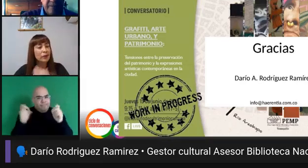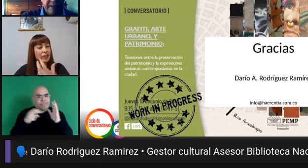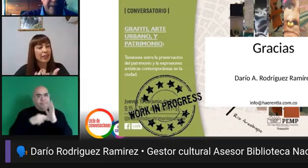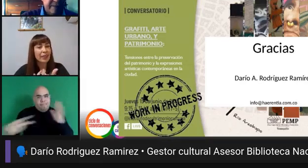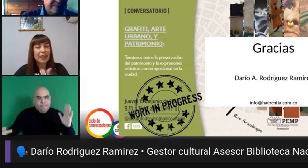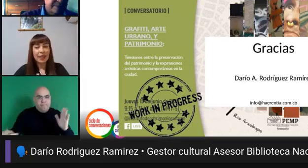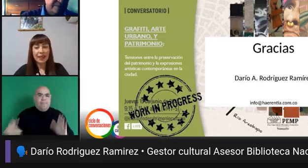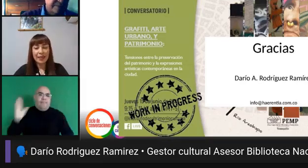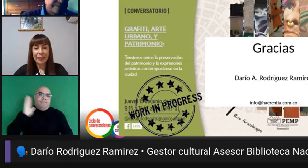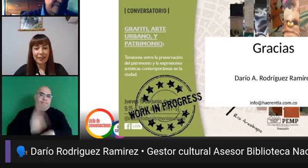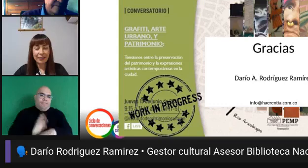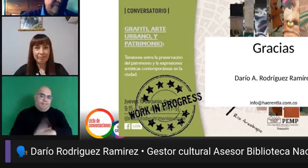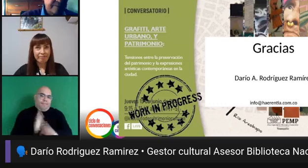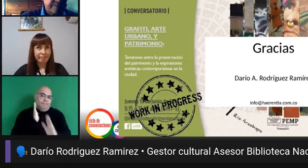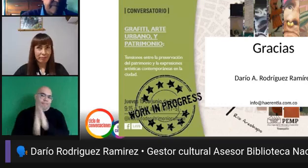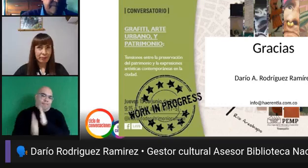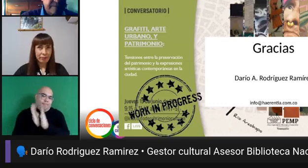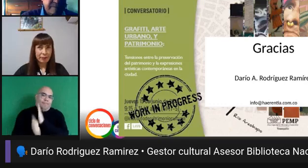pues me gustaría